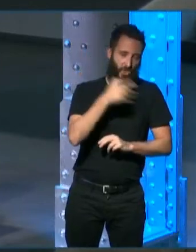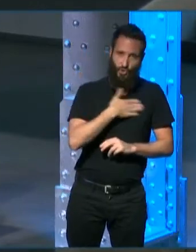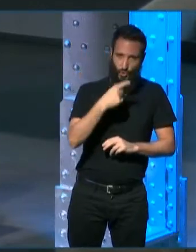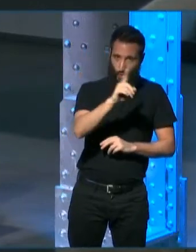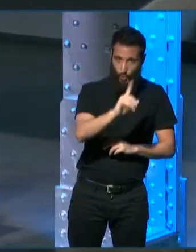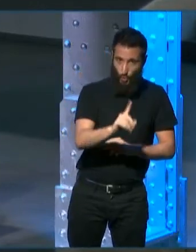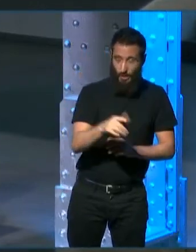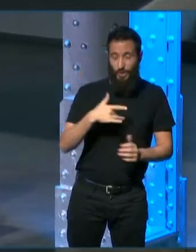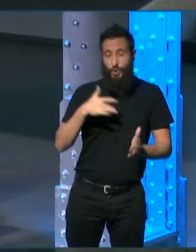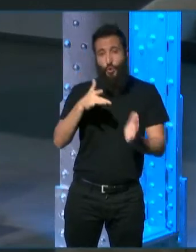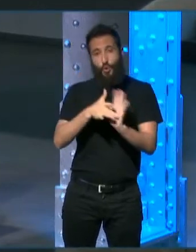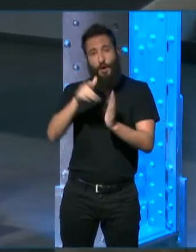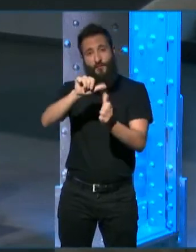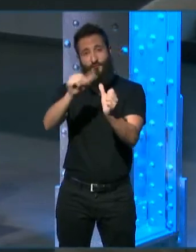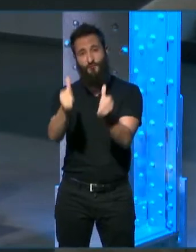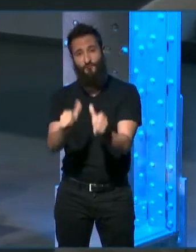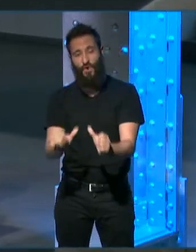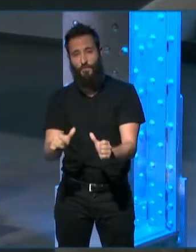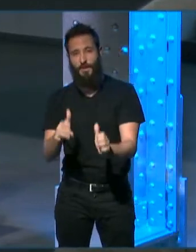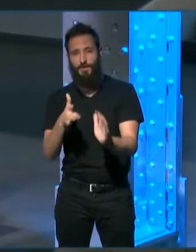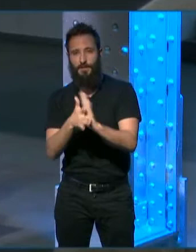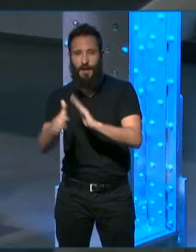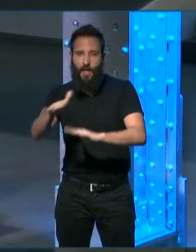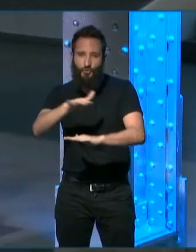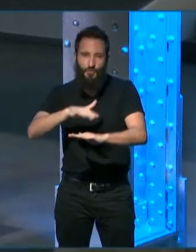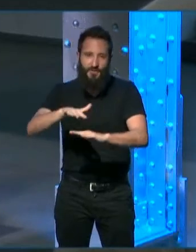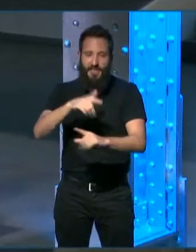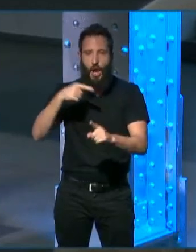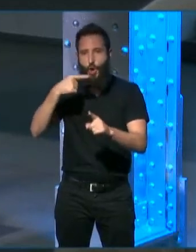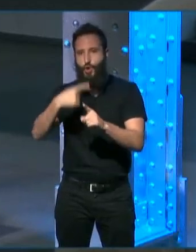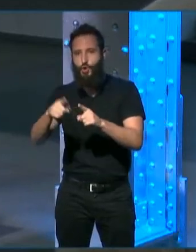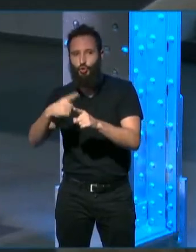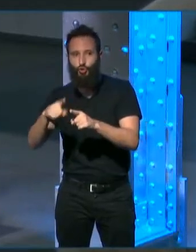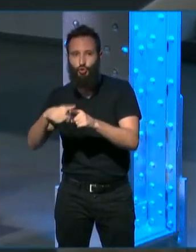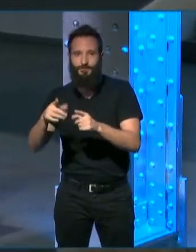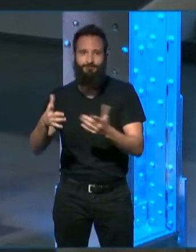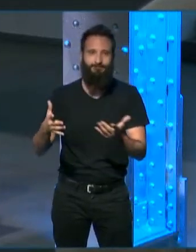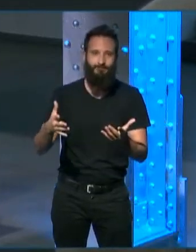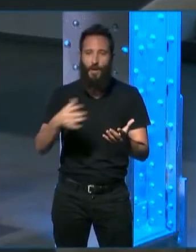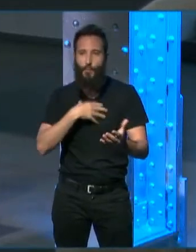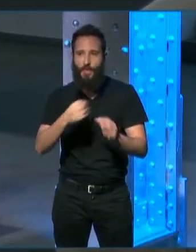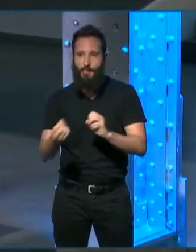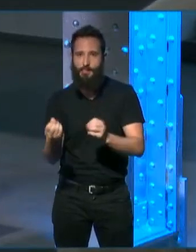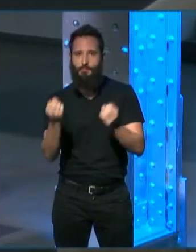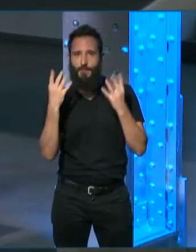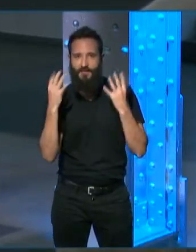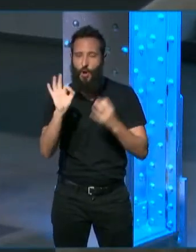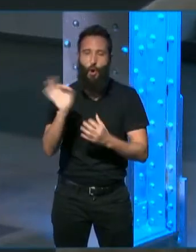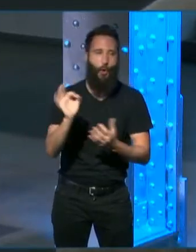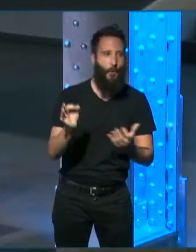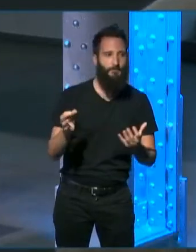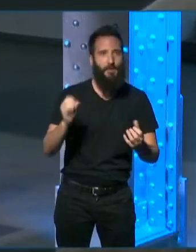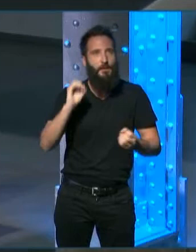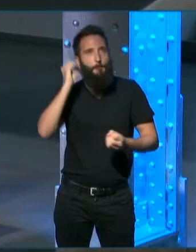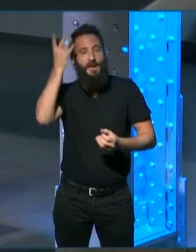formas que para mí son más superficiales, más vertiginosas, más resbaladizas, más efímeras,